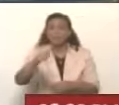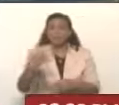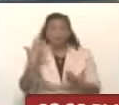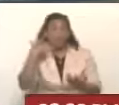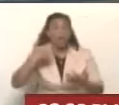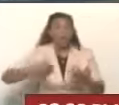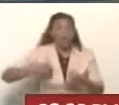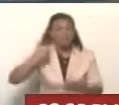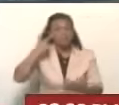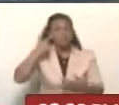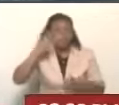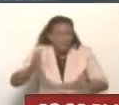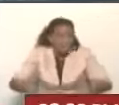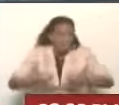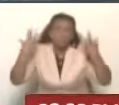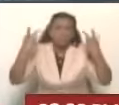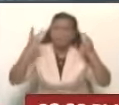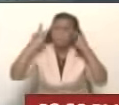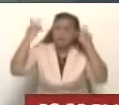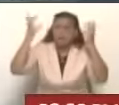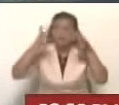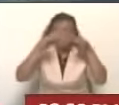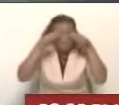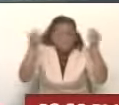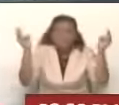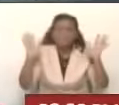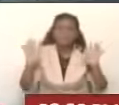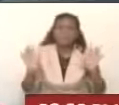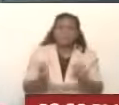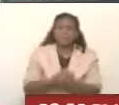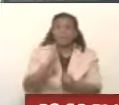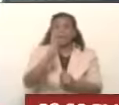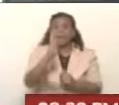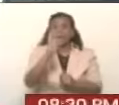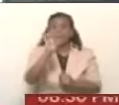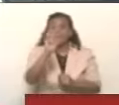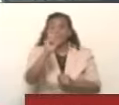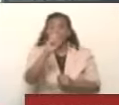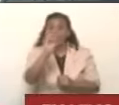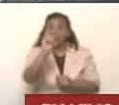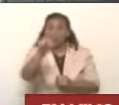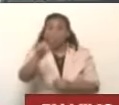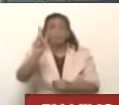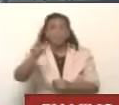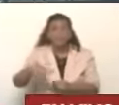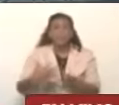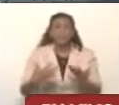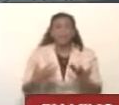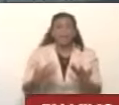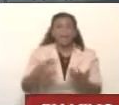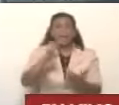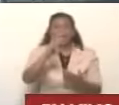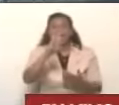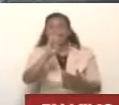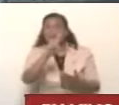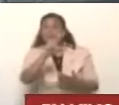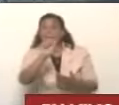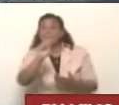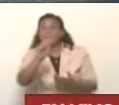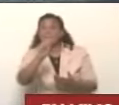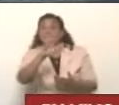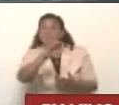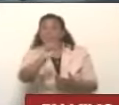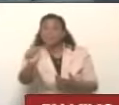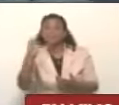vena de los argentinos. El gran general Perón, la gran Evita, el gran Néstor